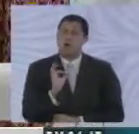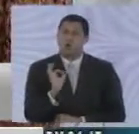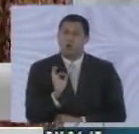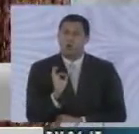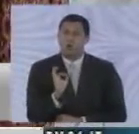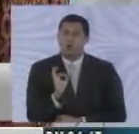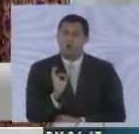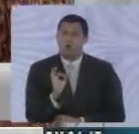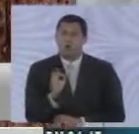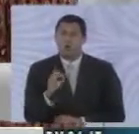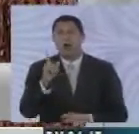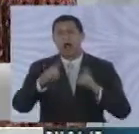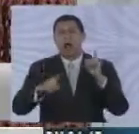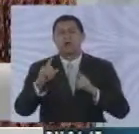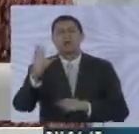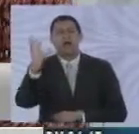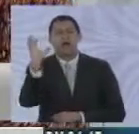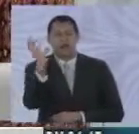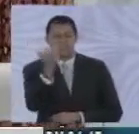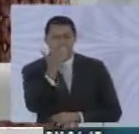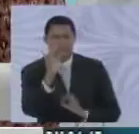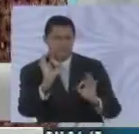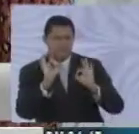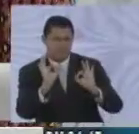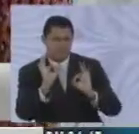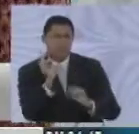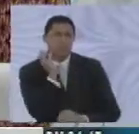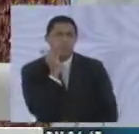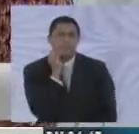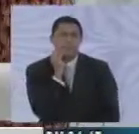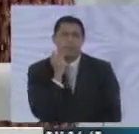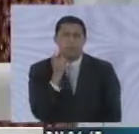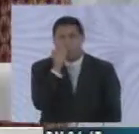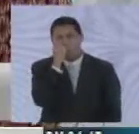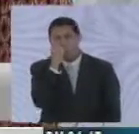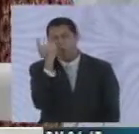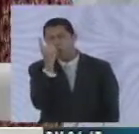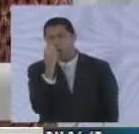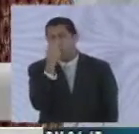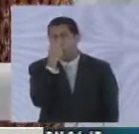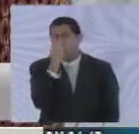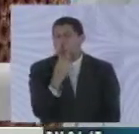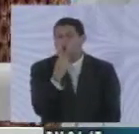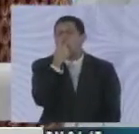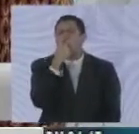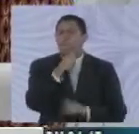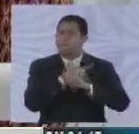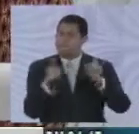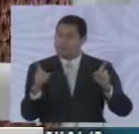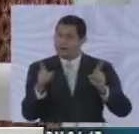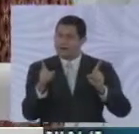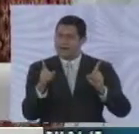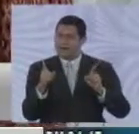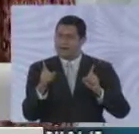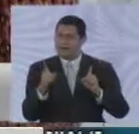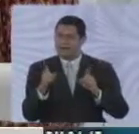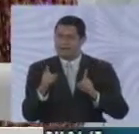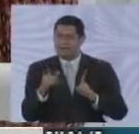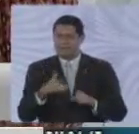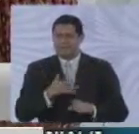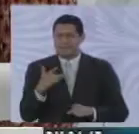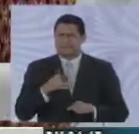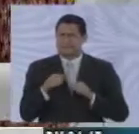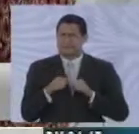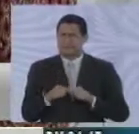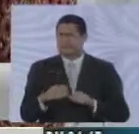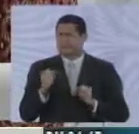alguna exposición a algún ambiente en específico. Puede ser unilateral o bilateral, pero en general es un síntoma